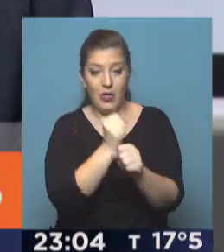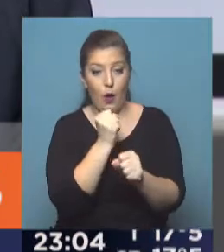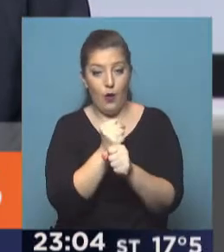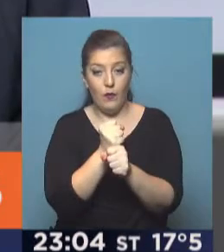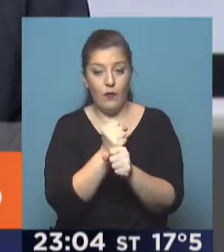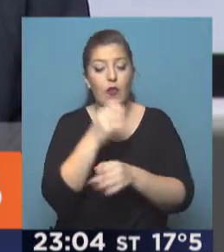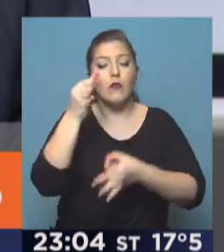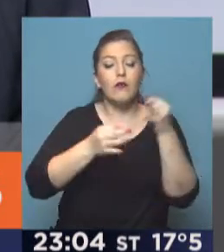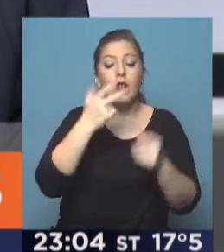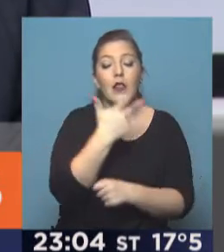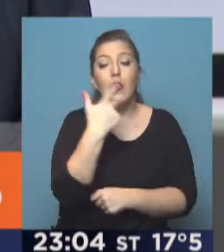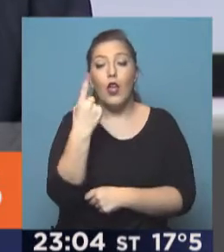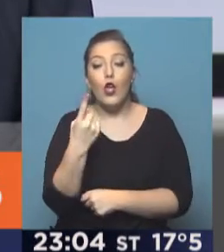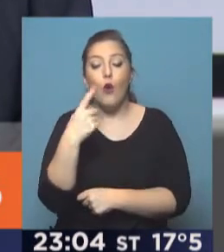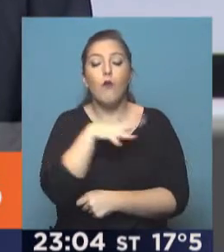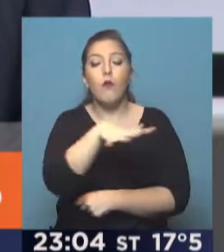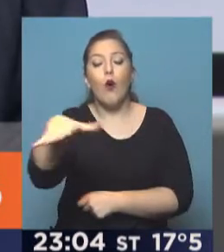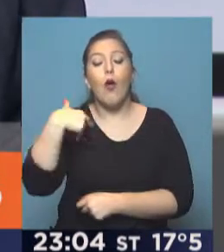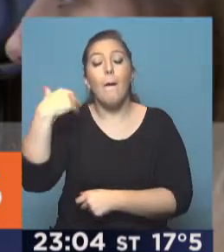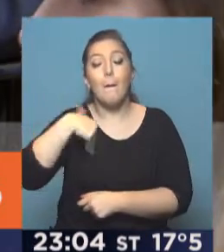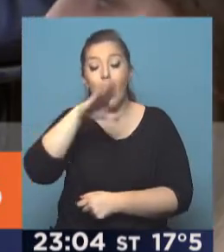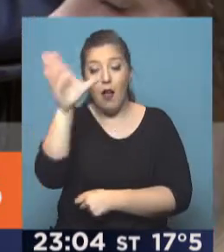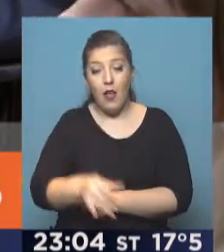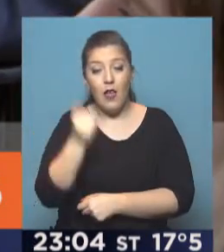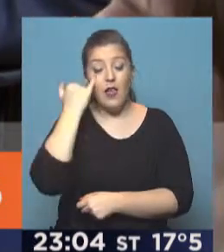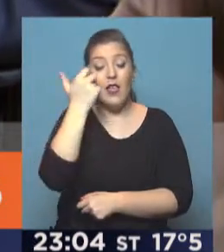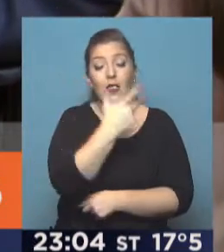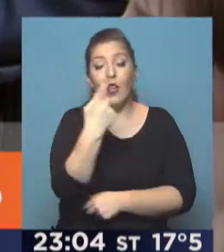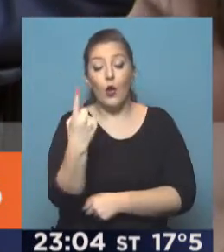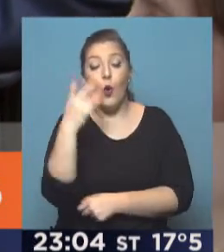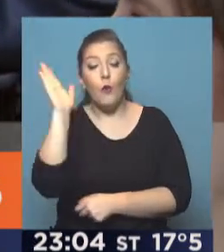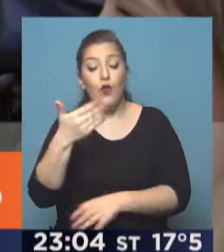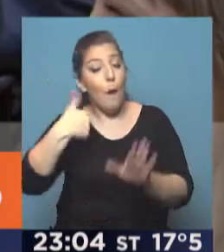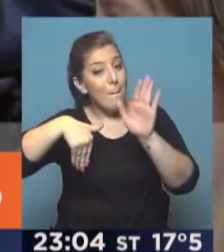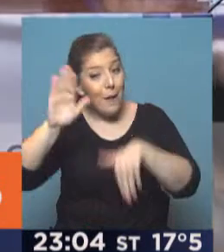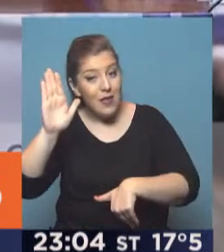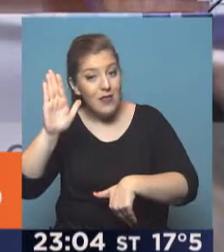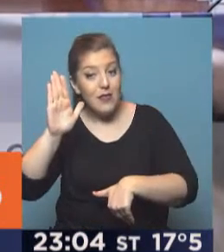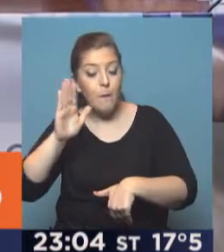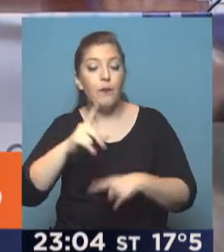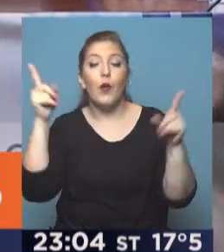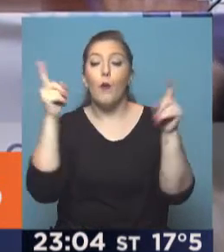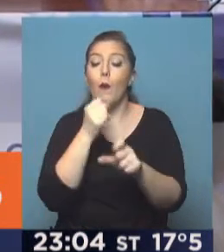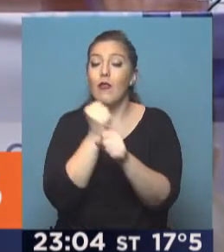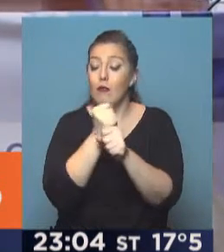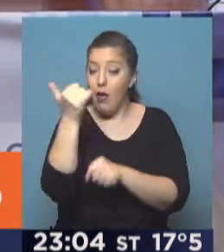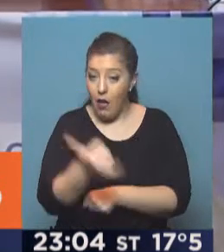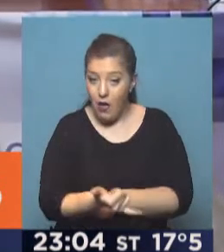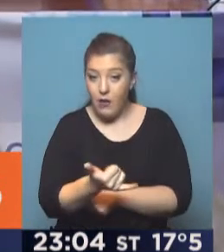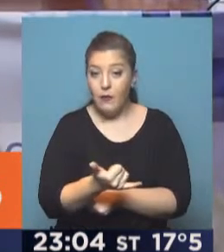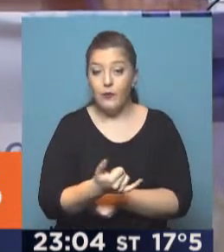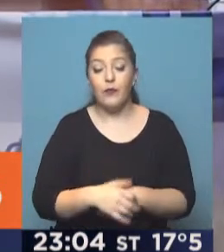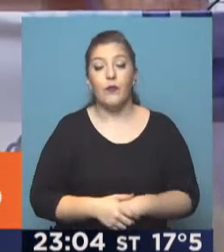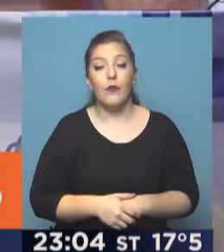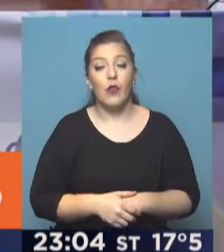sobre 31 conglomerados del país y señala que más del 31% de esa población tiene problemas laborales, ubicando a